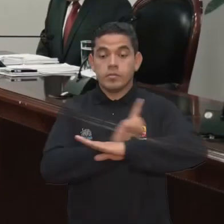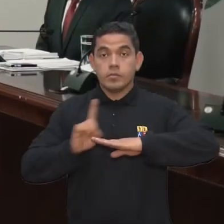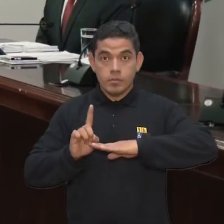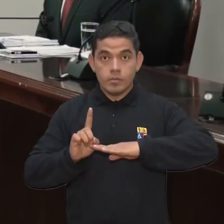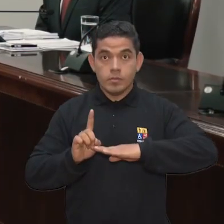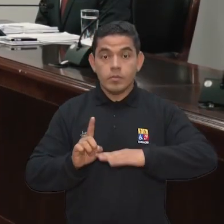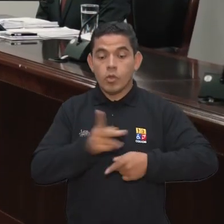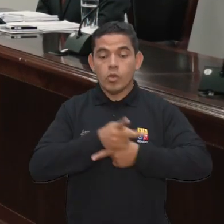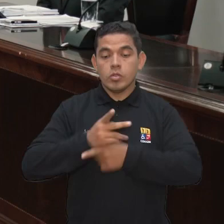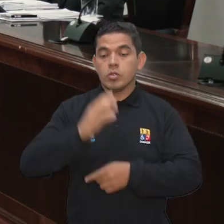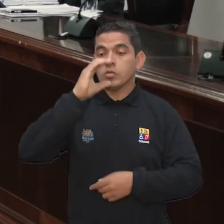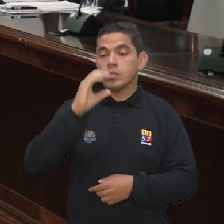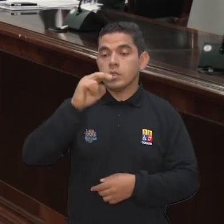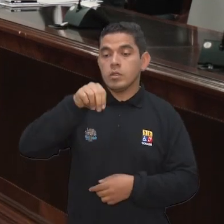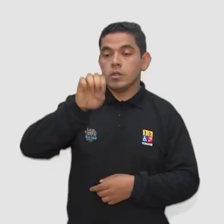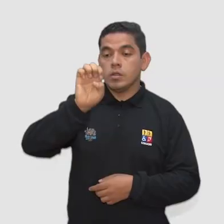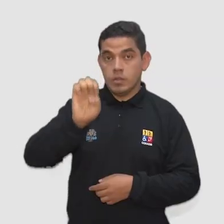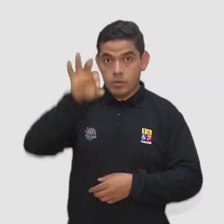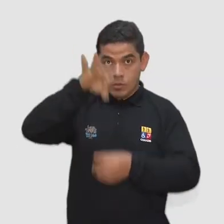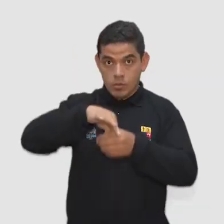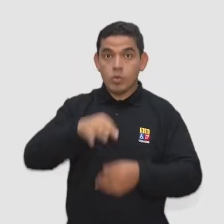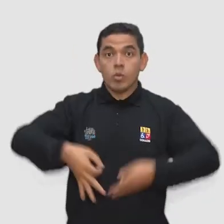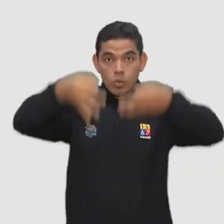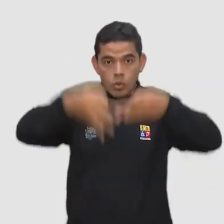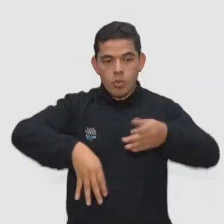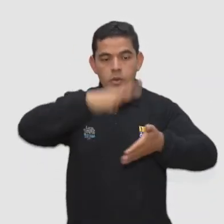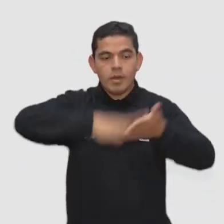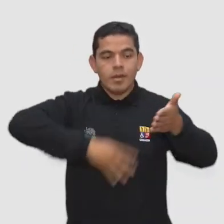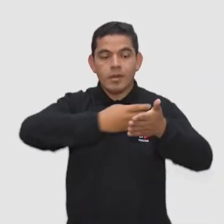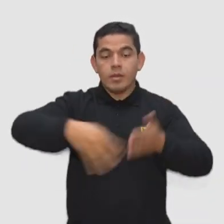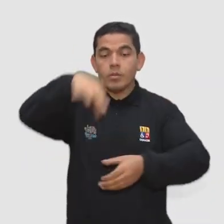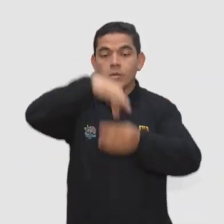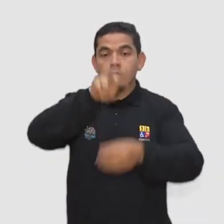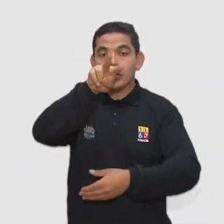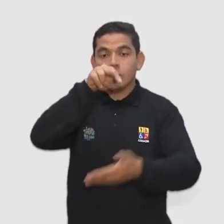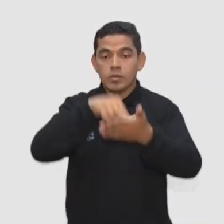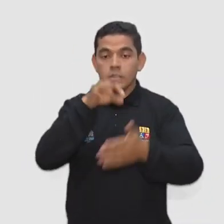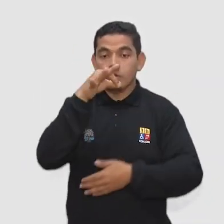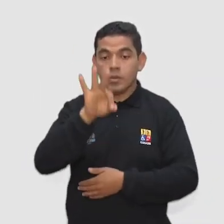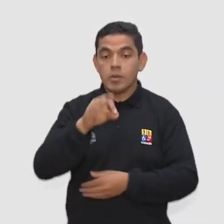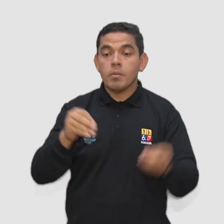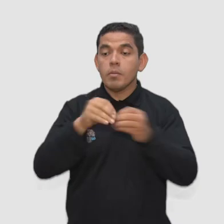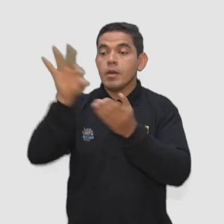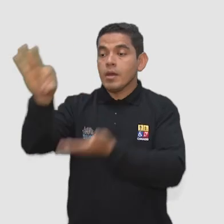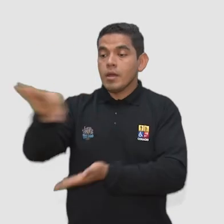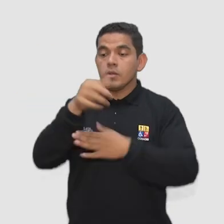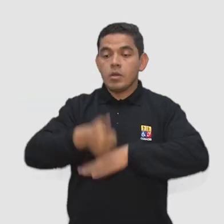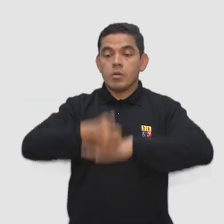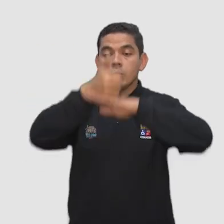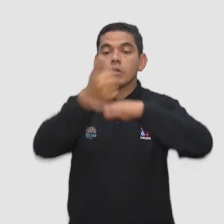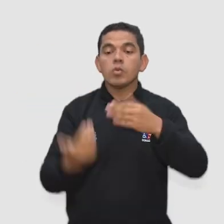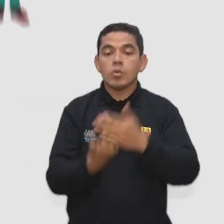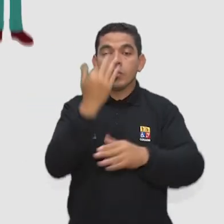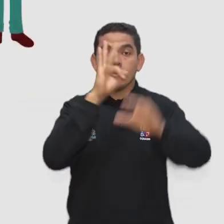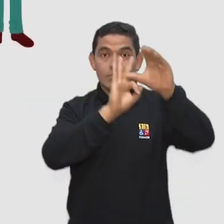El Pleno del Consejo Nacional Electoral, en cumplimiento del calendario de las elecciones seccionales 2019 y elección de autoridades del Consejo